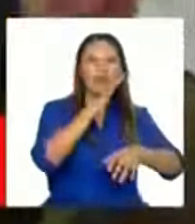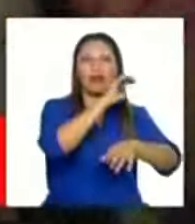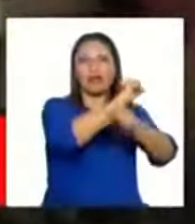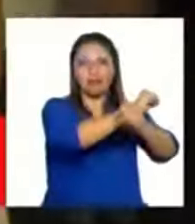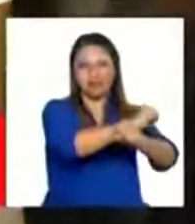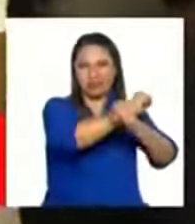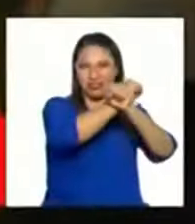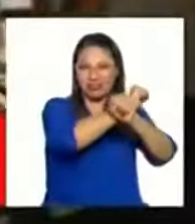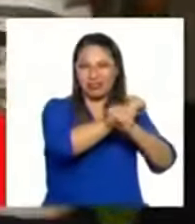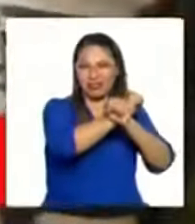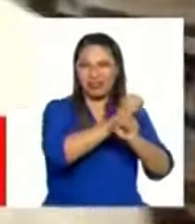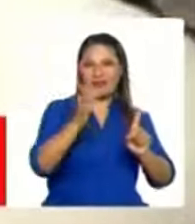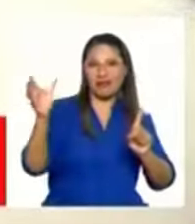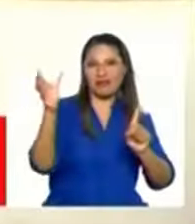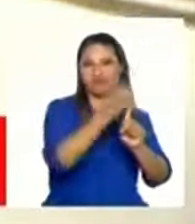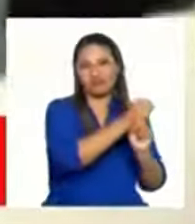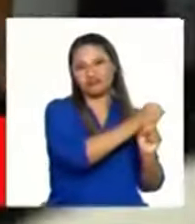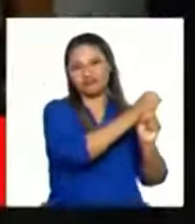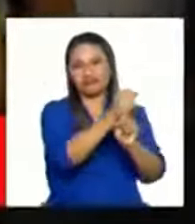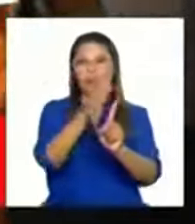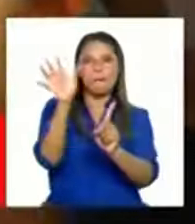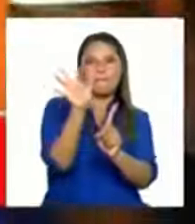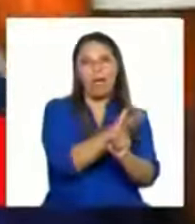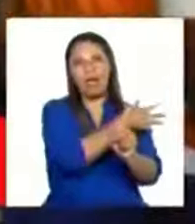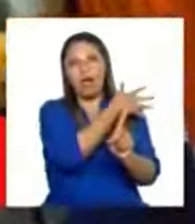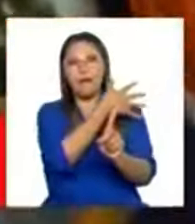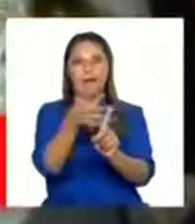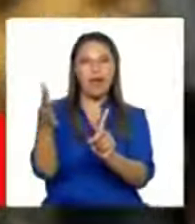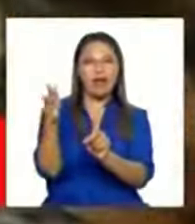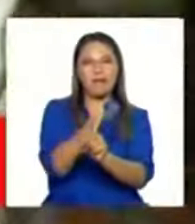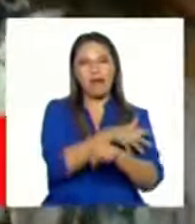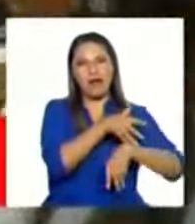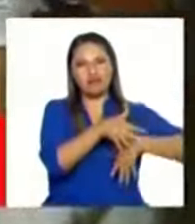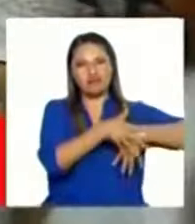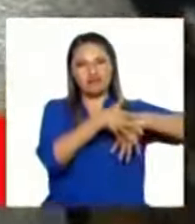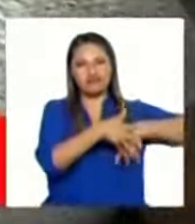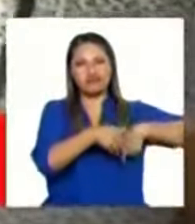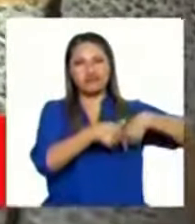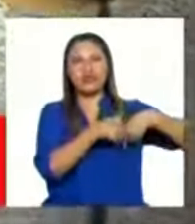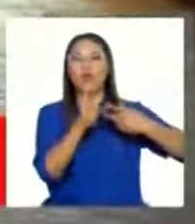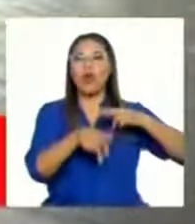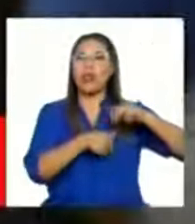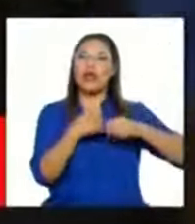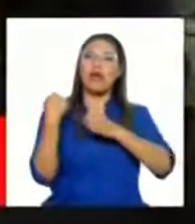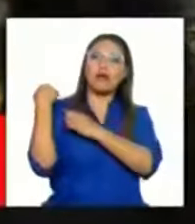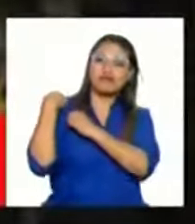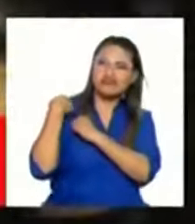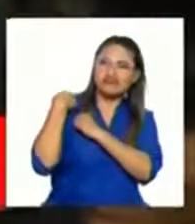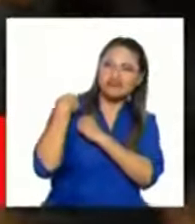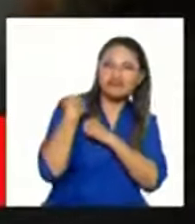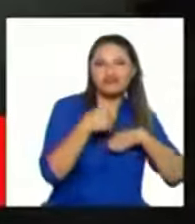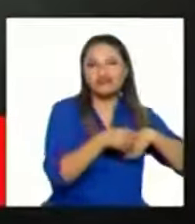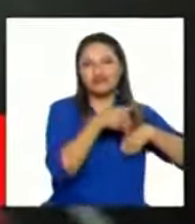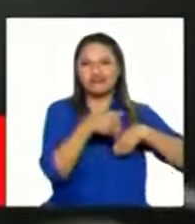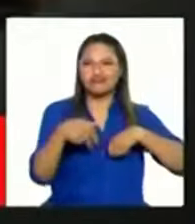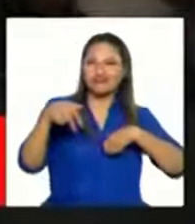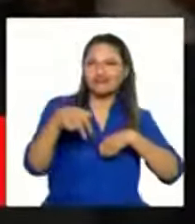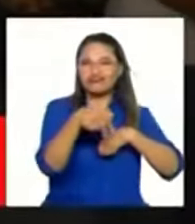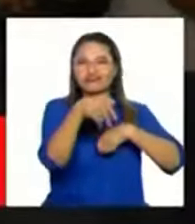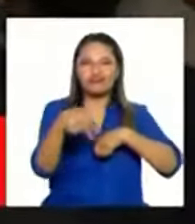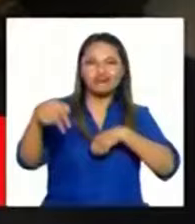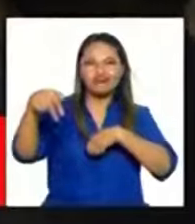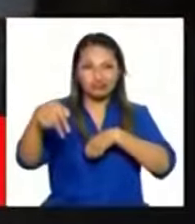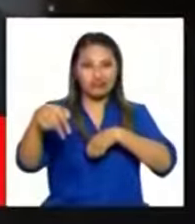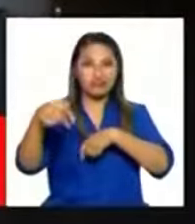hasta el momento en que Él recorre hacia la cruz del Calvario. Miren ustedes cómo las personas, los fieles